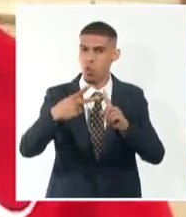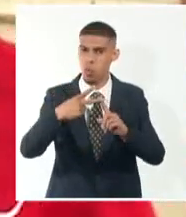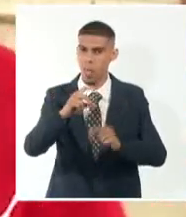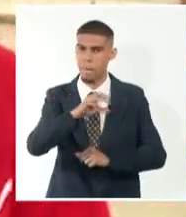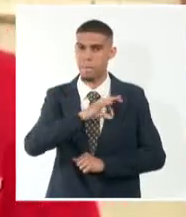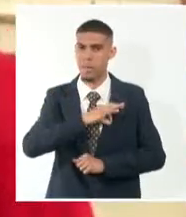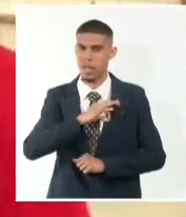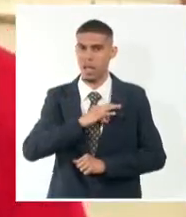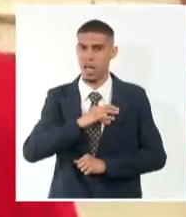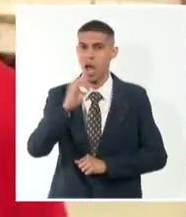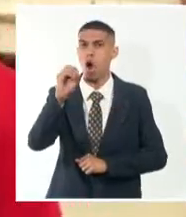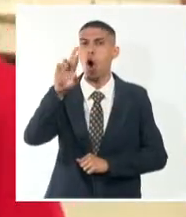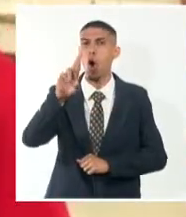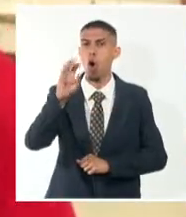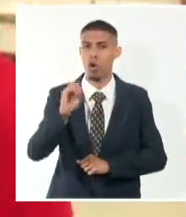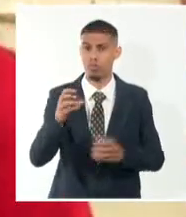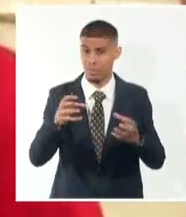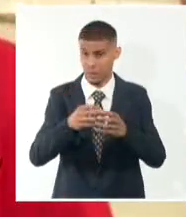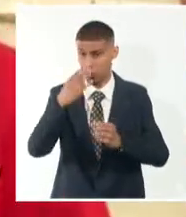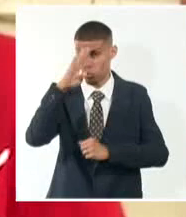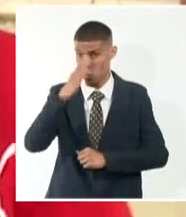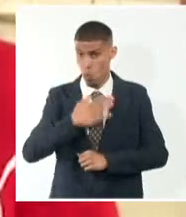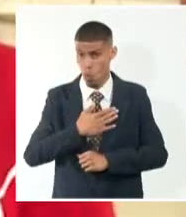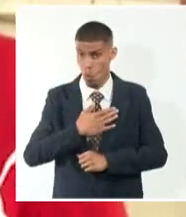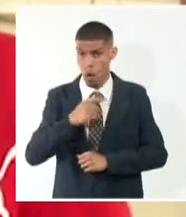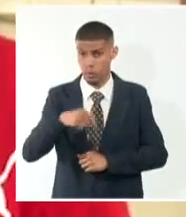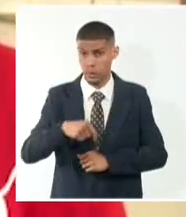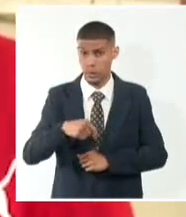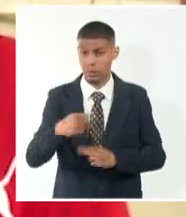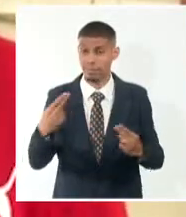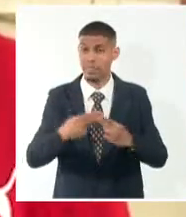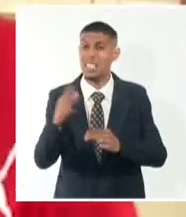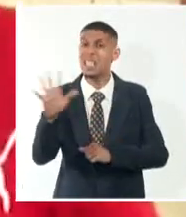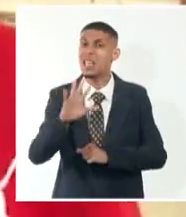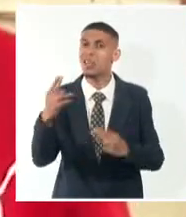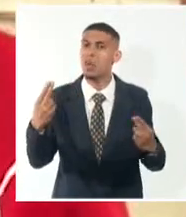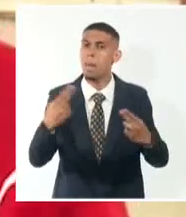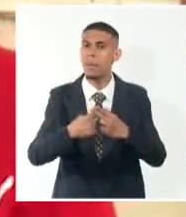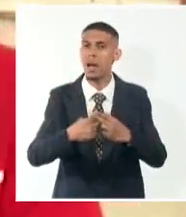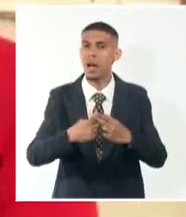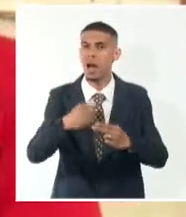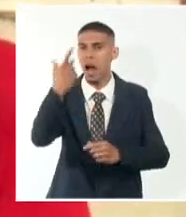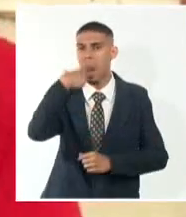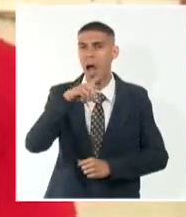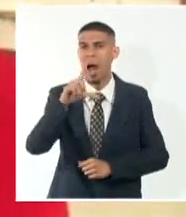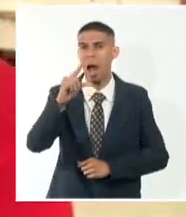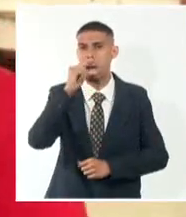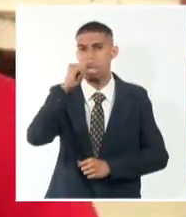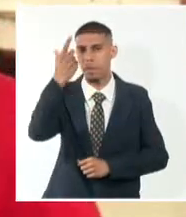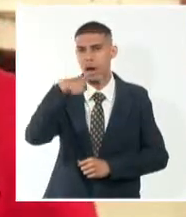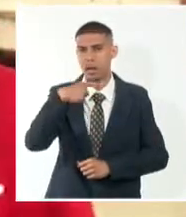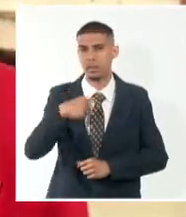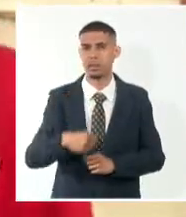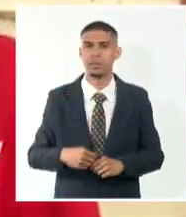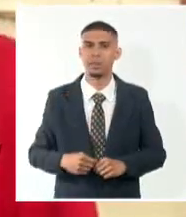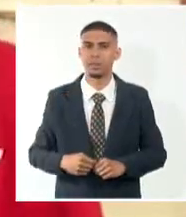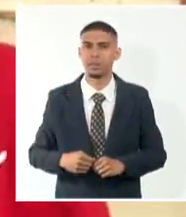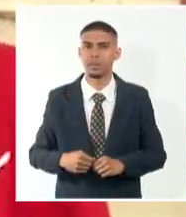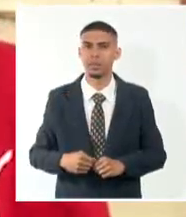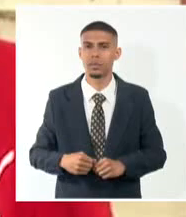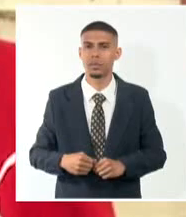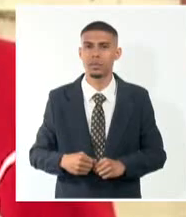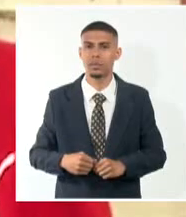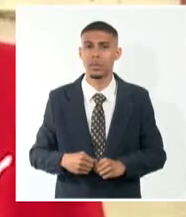la segunda medalla de la delegación de Cuba en estos quintos Juegos del ALBA. Y fue en el taekwondo, las competencias de taekwondo